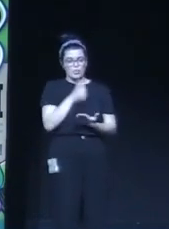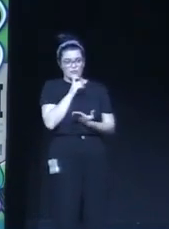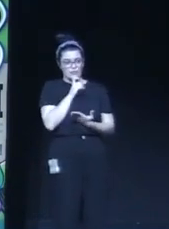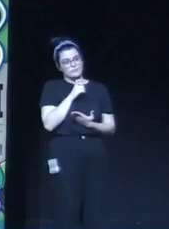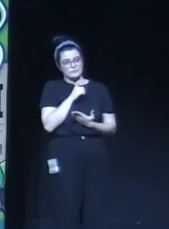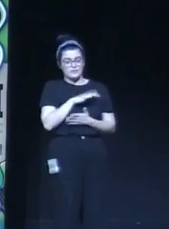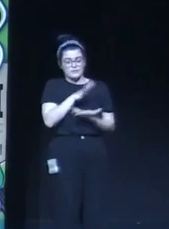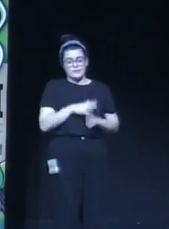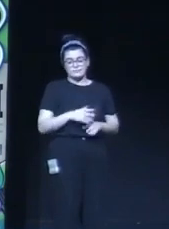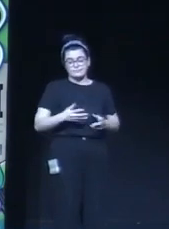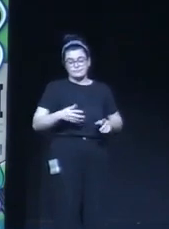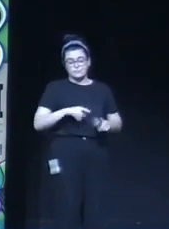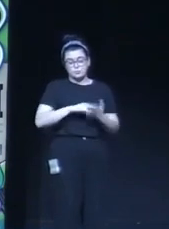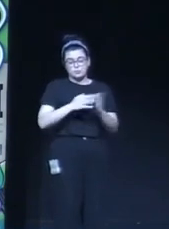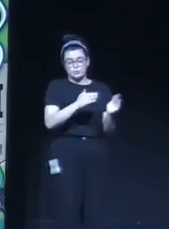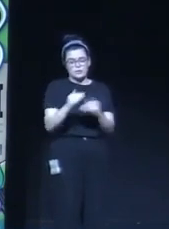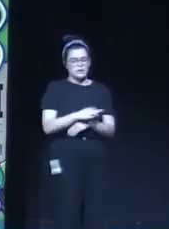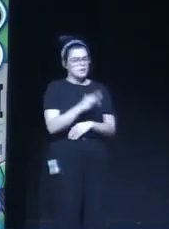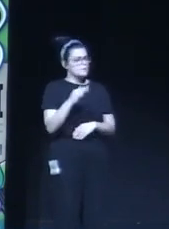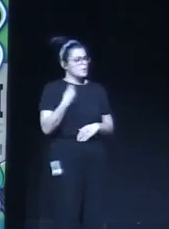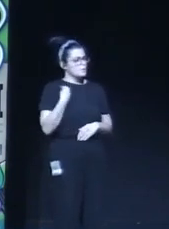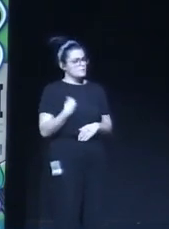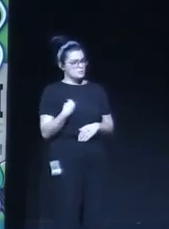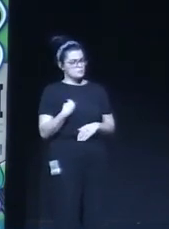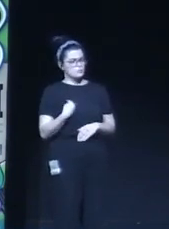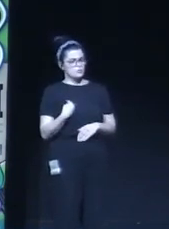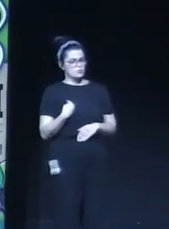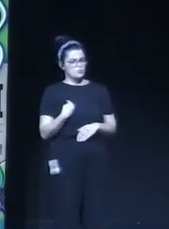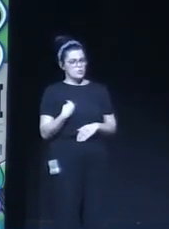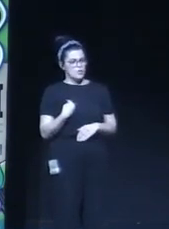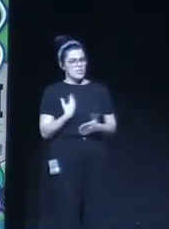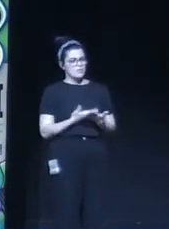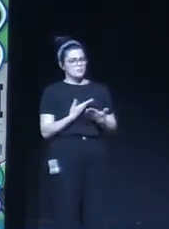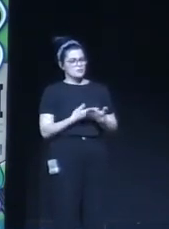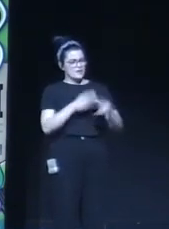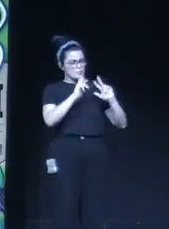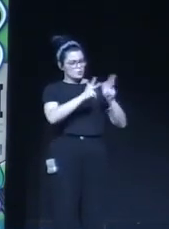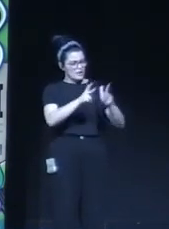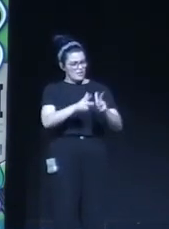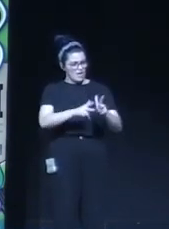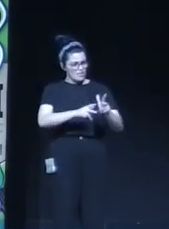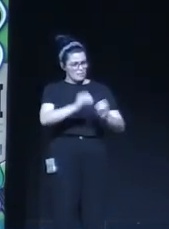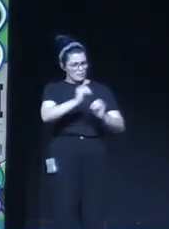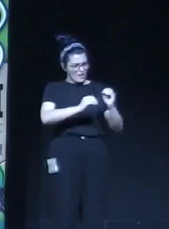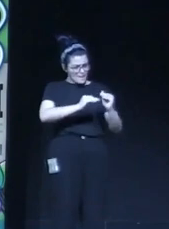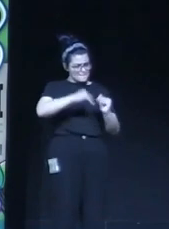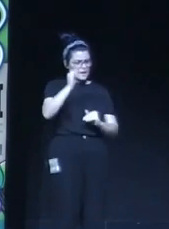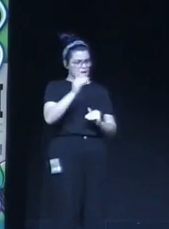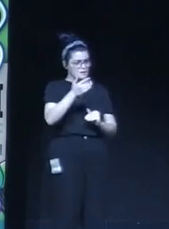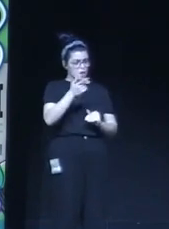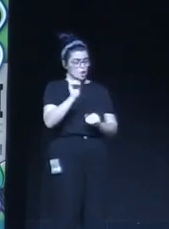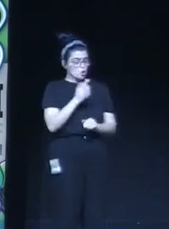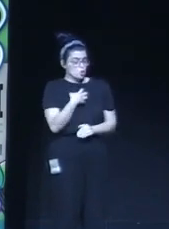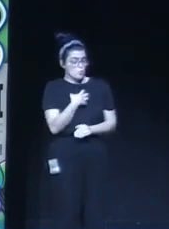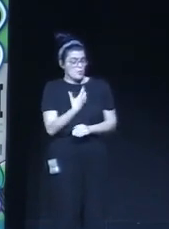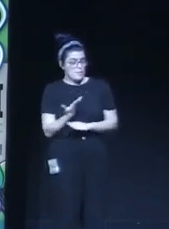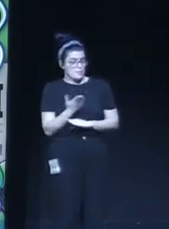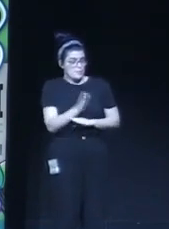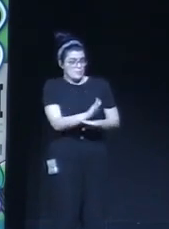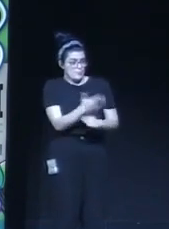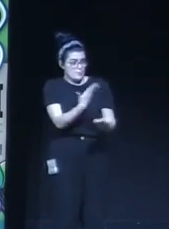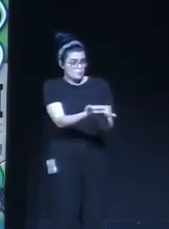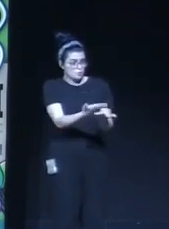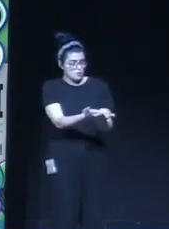hay esa industria y aunque hay evidencia, por ejemplo, de que hay una mayor mortalidad, no se puede relacionar, o ellos no lo ven como una prueba